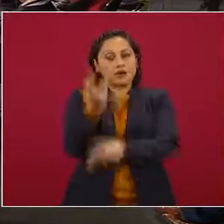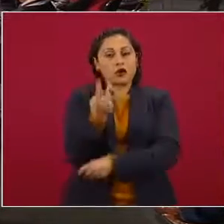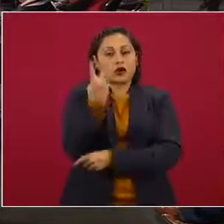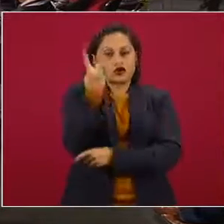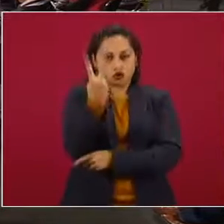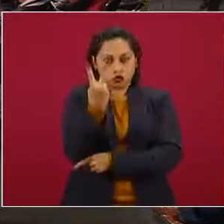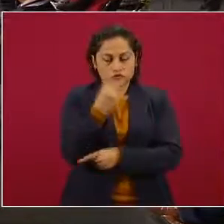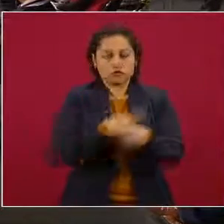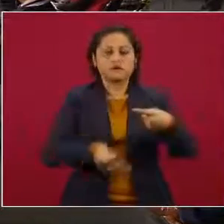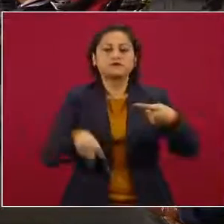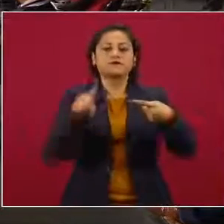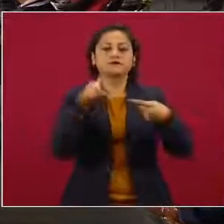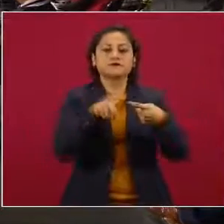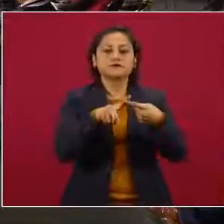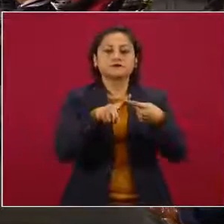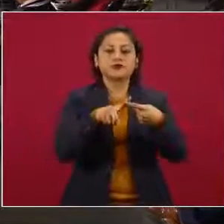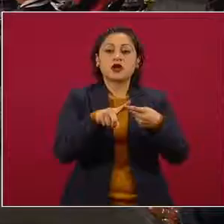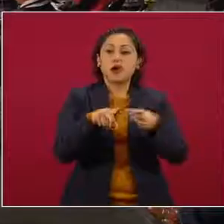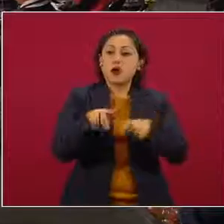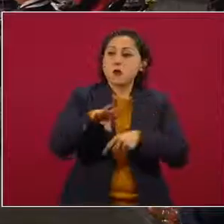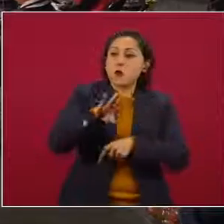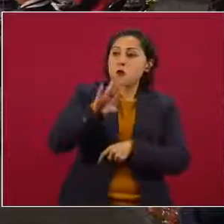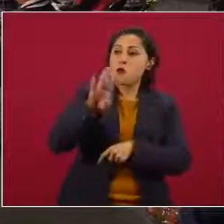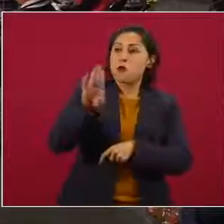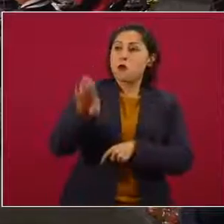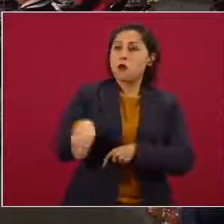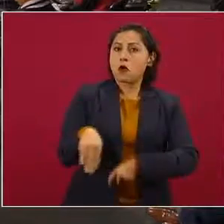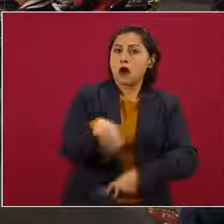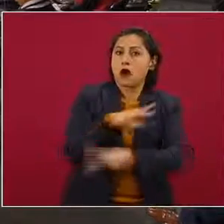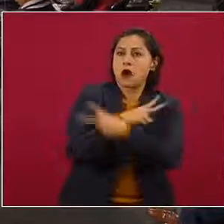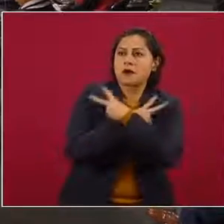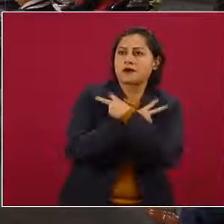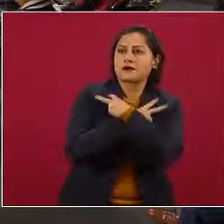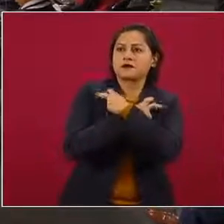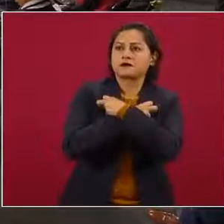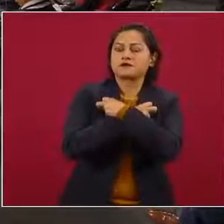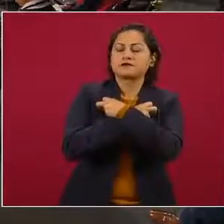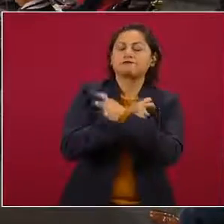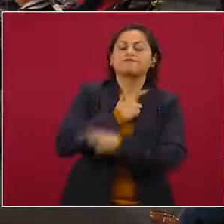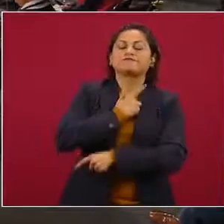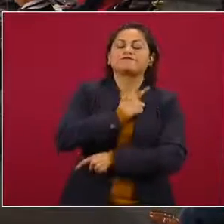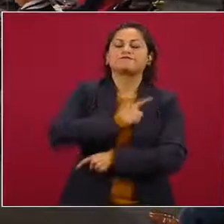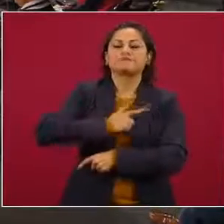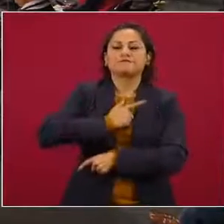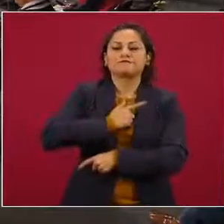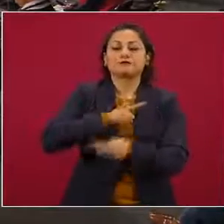el gusto por la muerte y el amor a las flores.